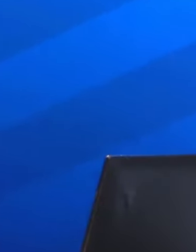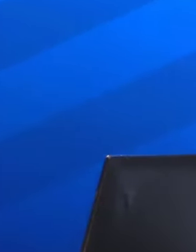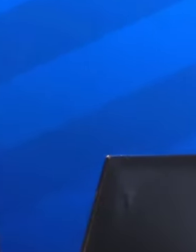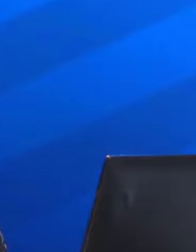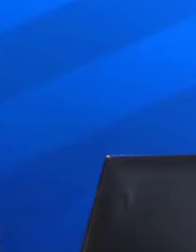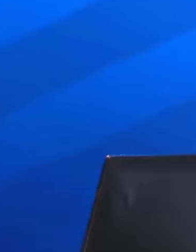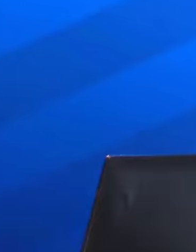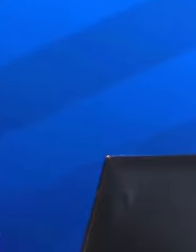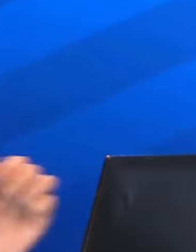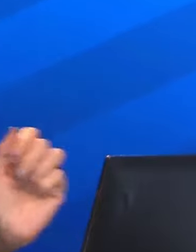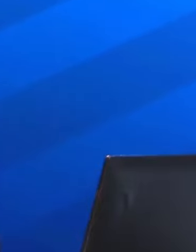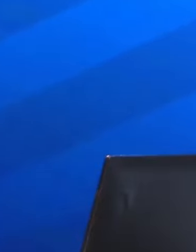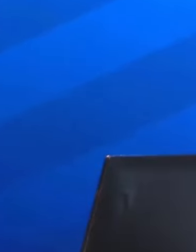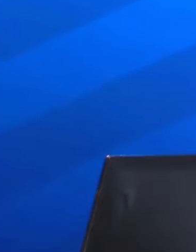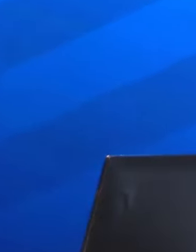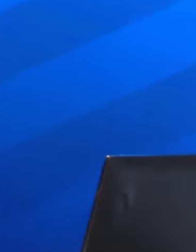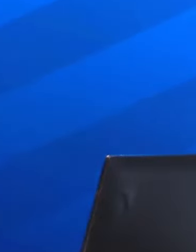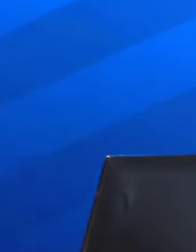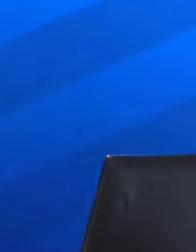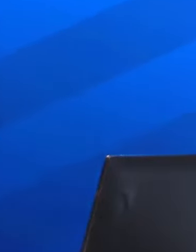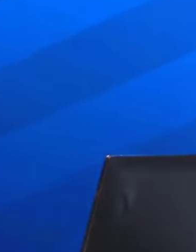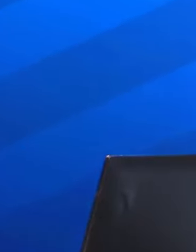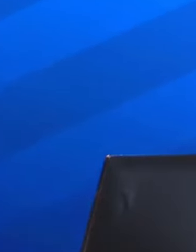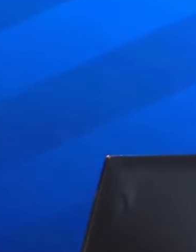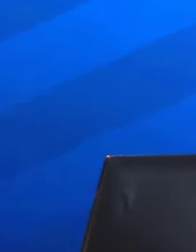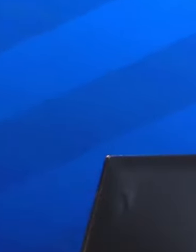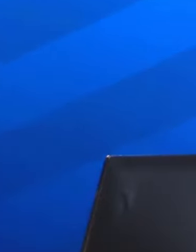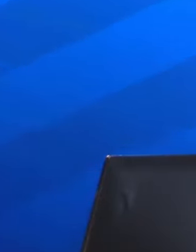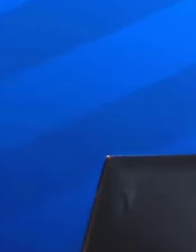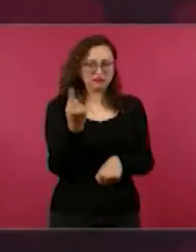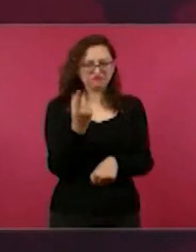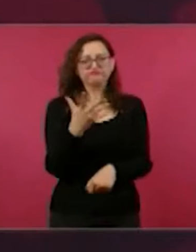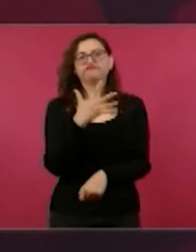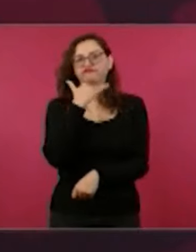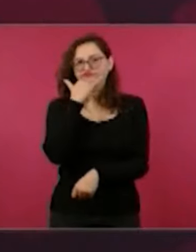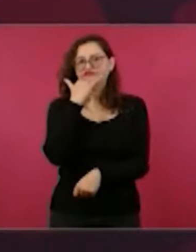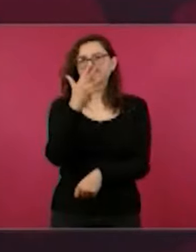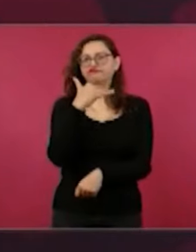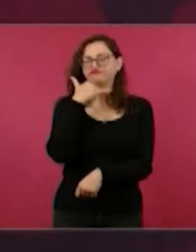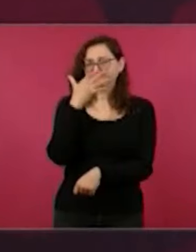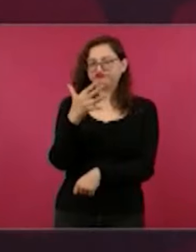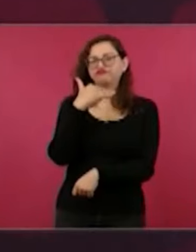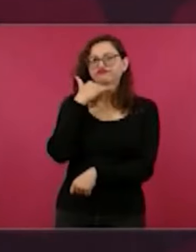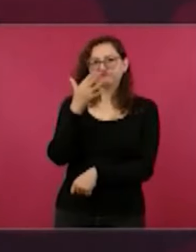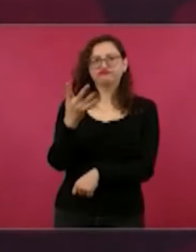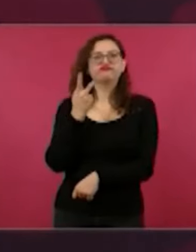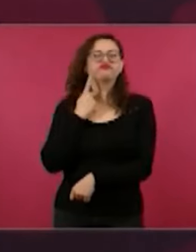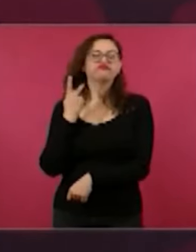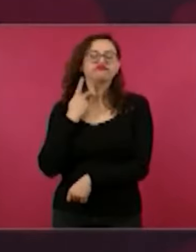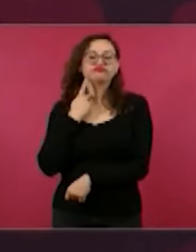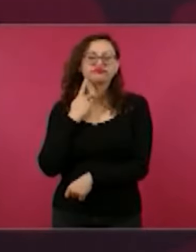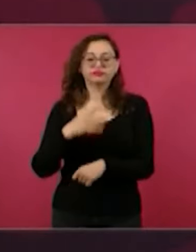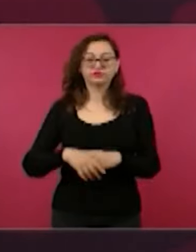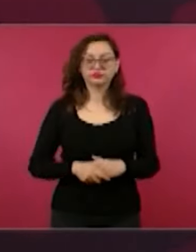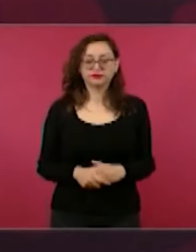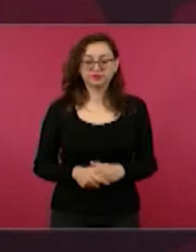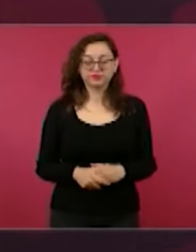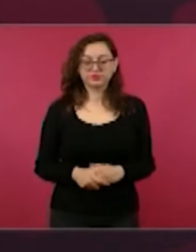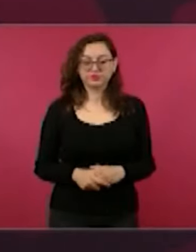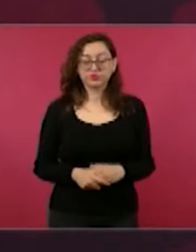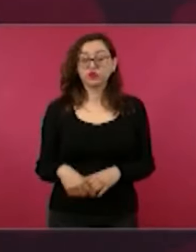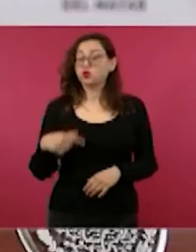Así es Ayer integral publicó la su reporte final de violencia política hubo 889